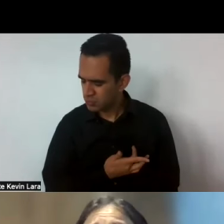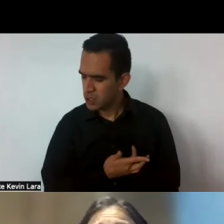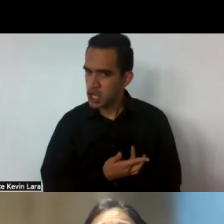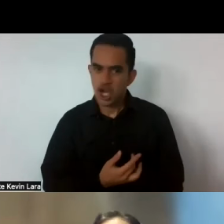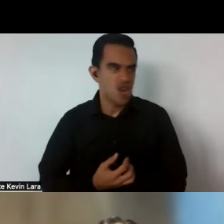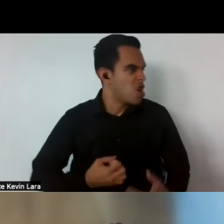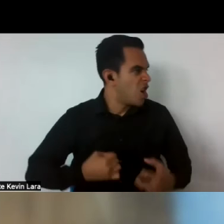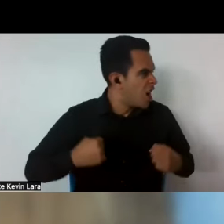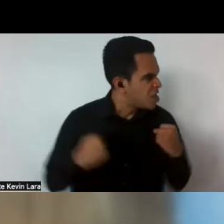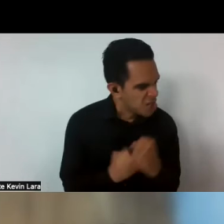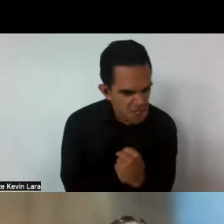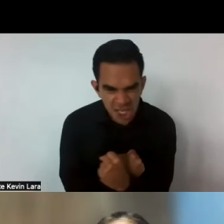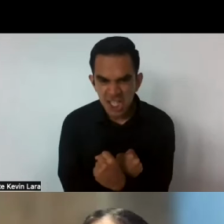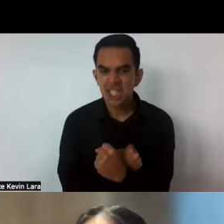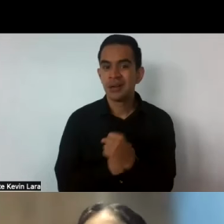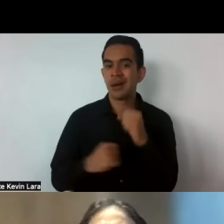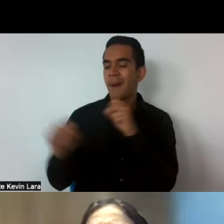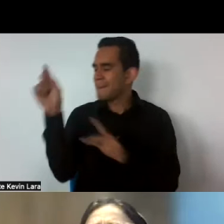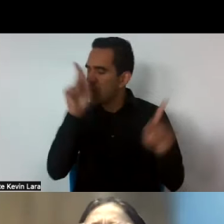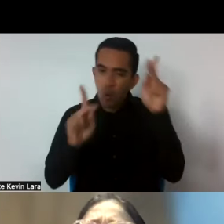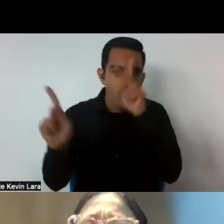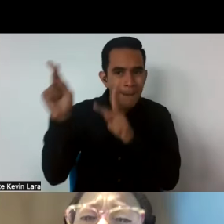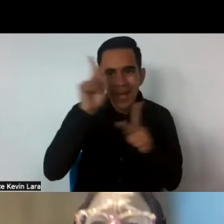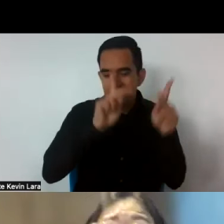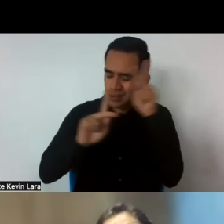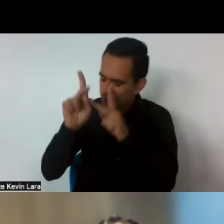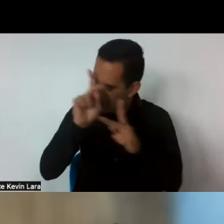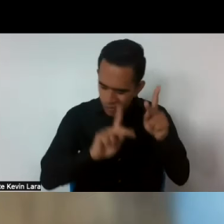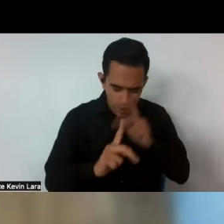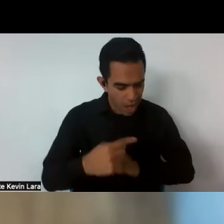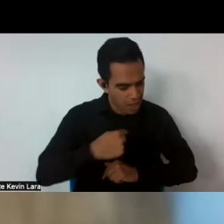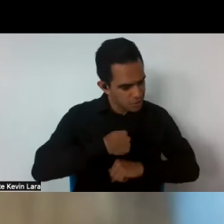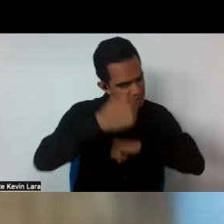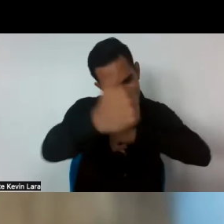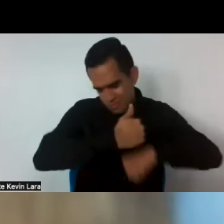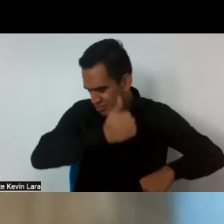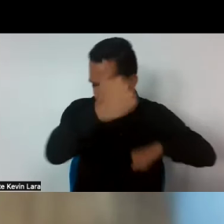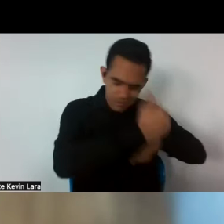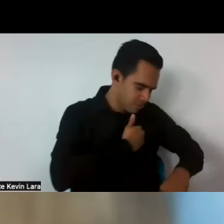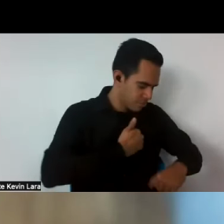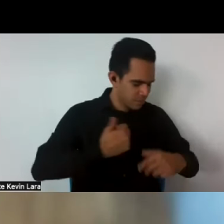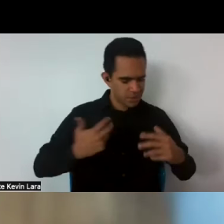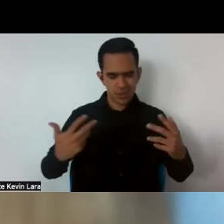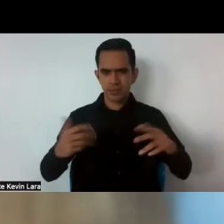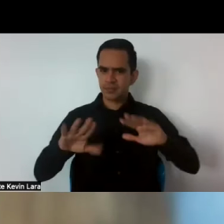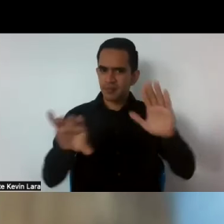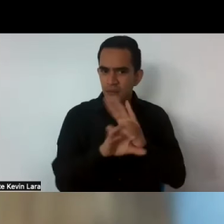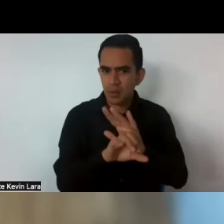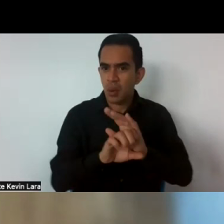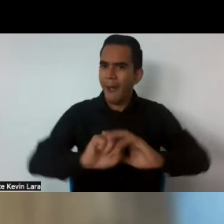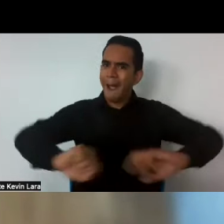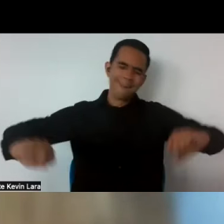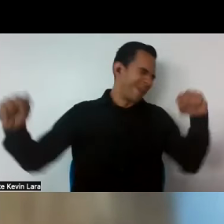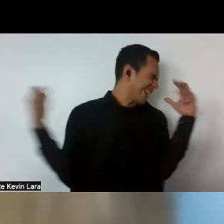culpa, tengo la preocupación. Y aquí hay solo unos ejemplos. Tengo el horror, tengo el enfado. Pueden haber